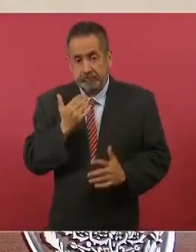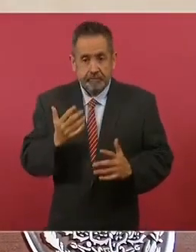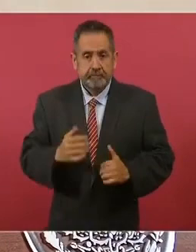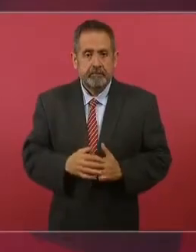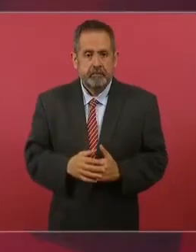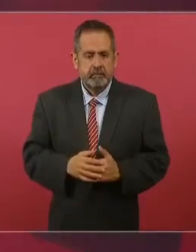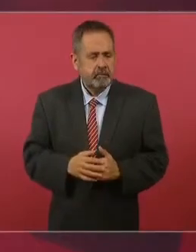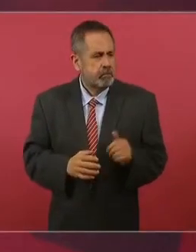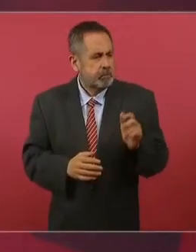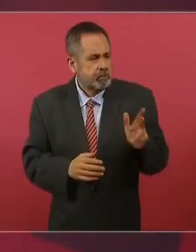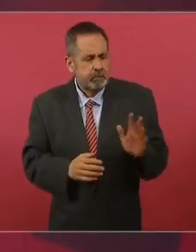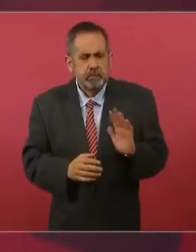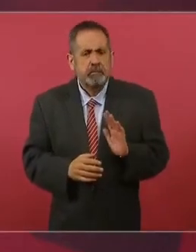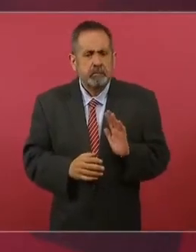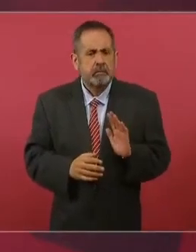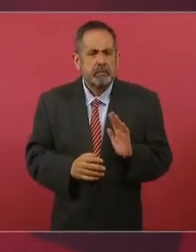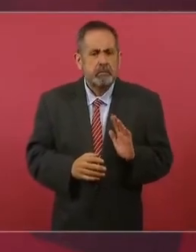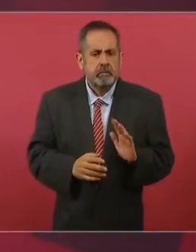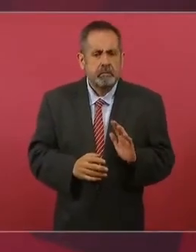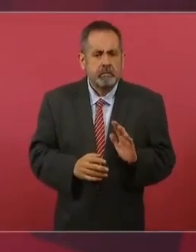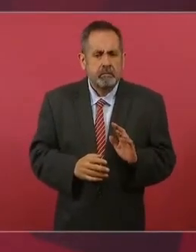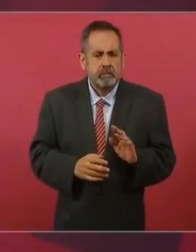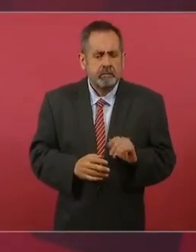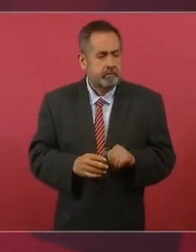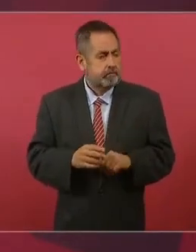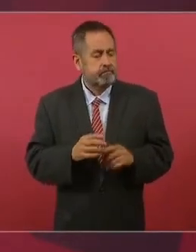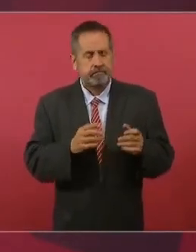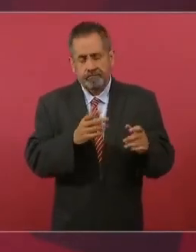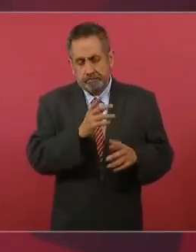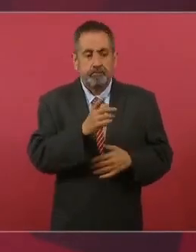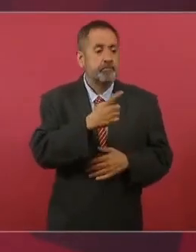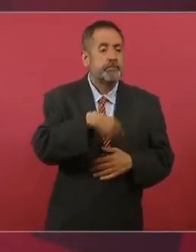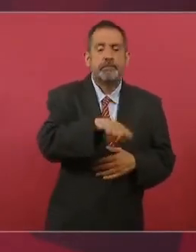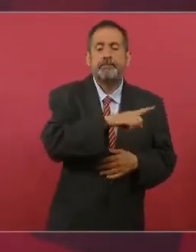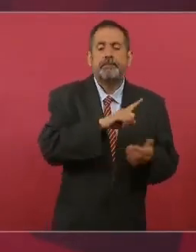Les digo, bueno, no les gusta